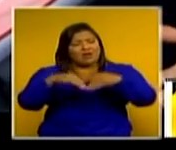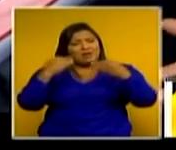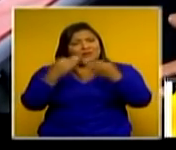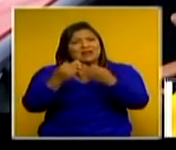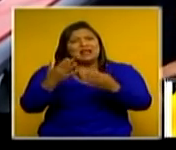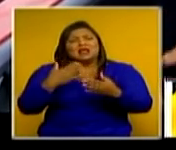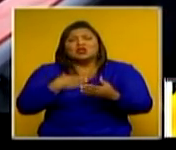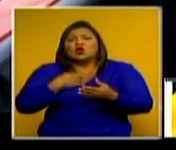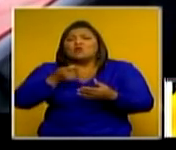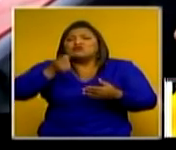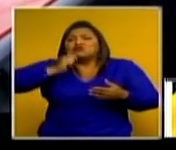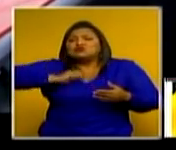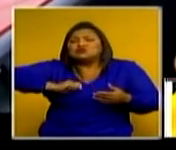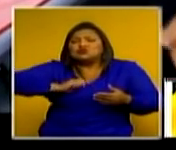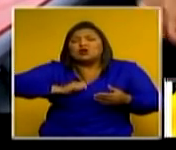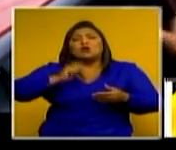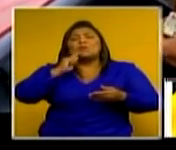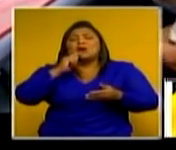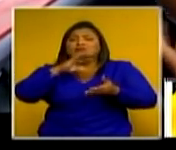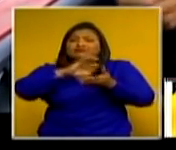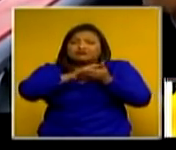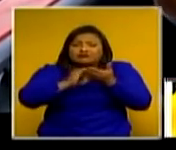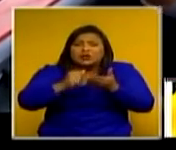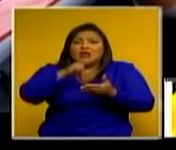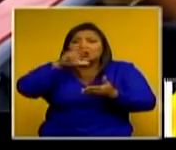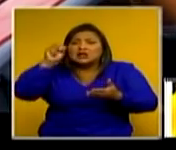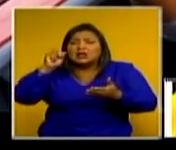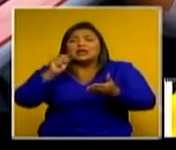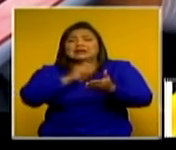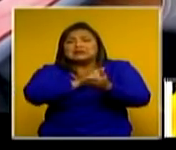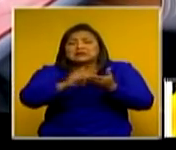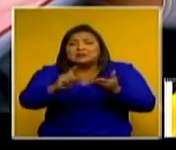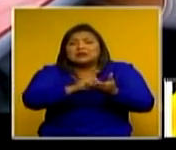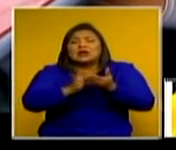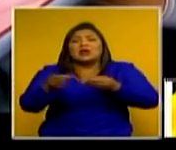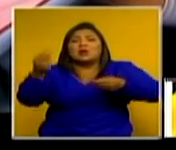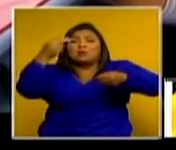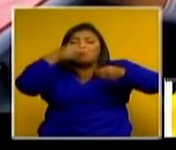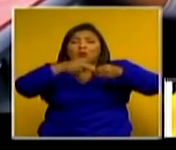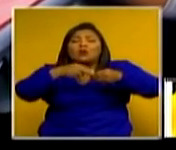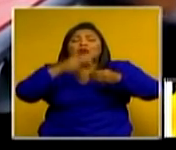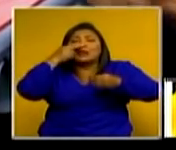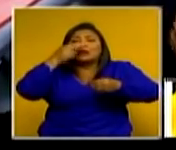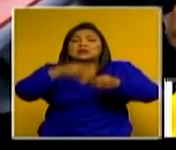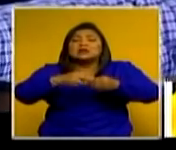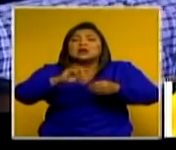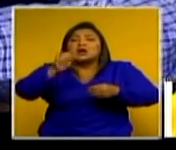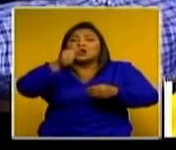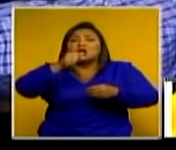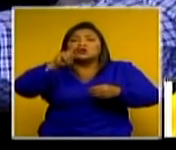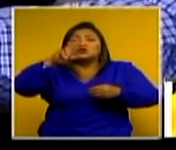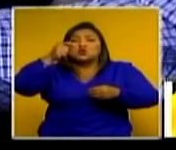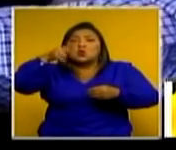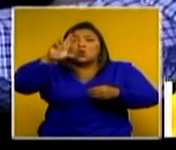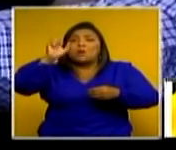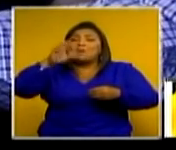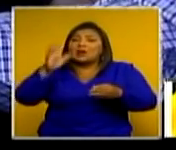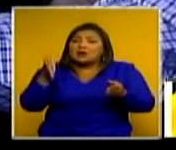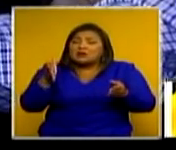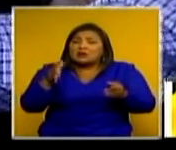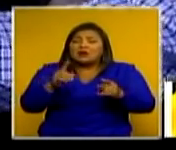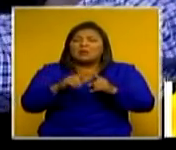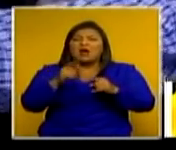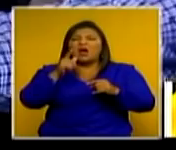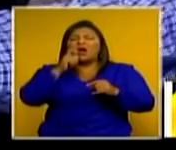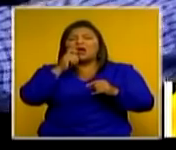un millón listo ahí tengo que sacar 30 dólares similares para poner imágenes no se puede a quienes son los que les afecta